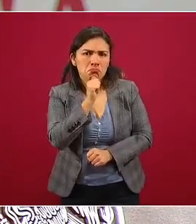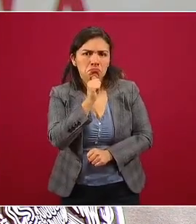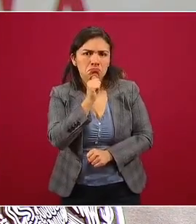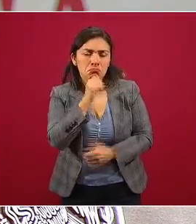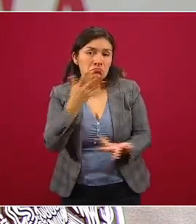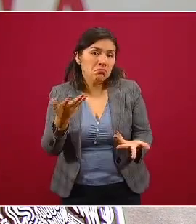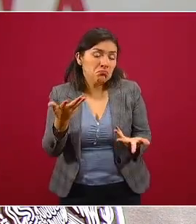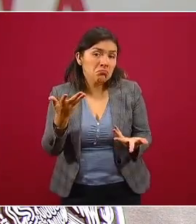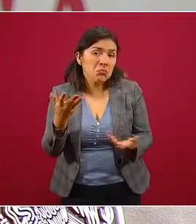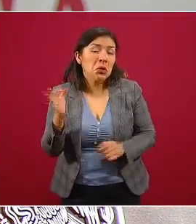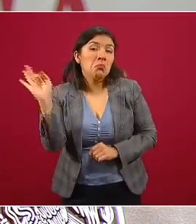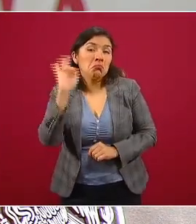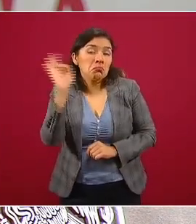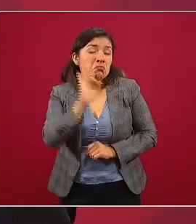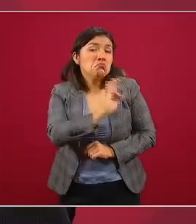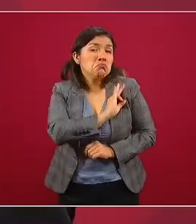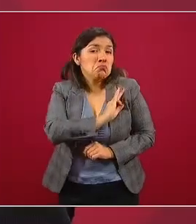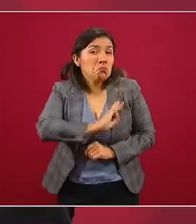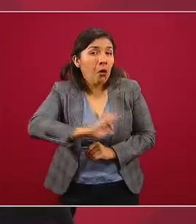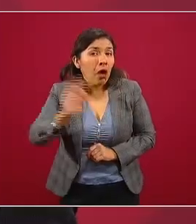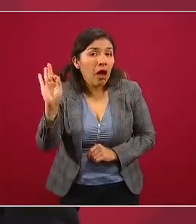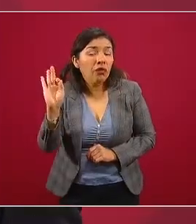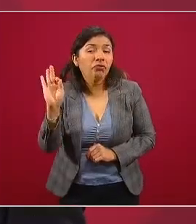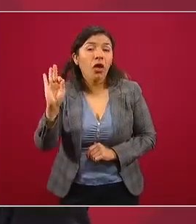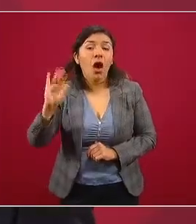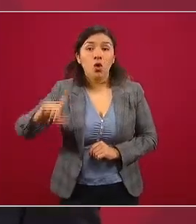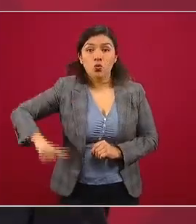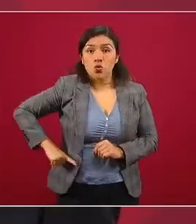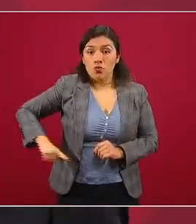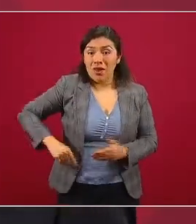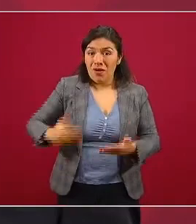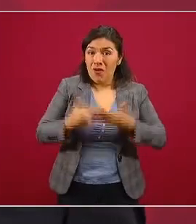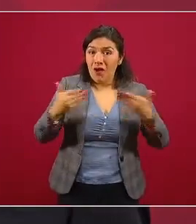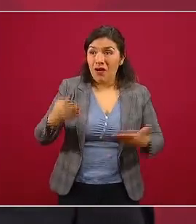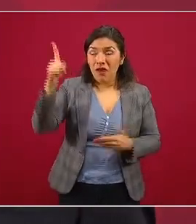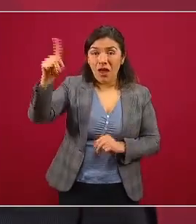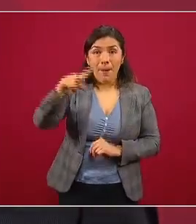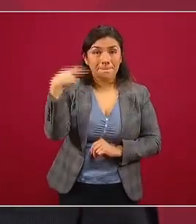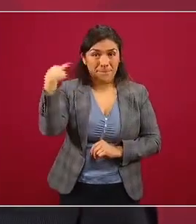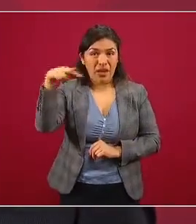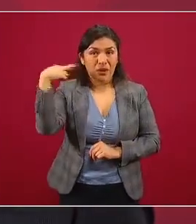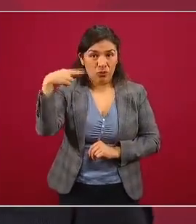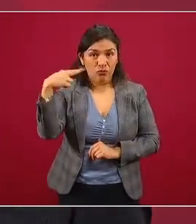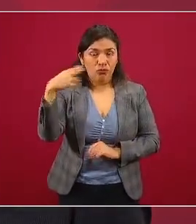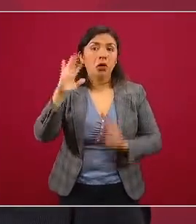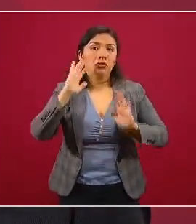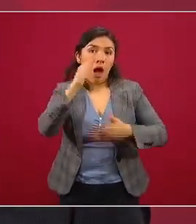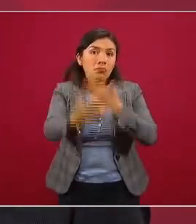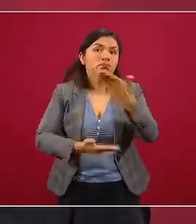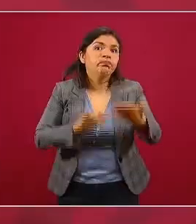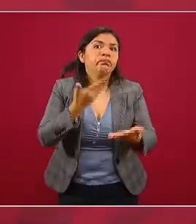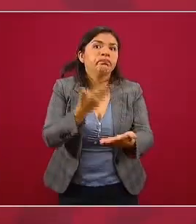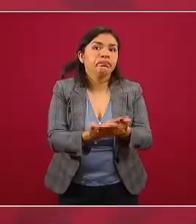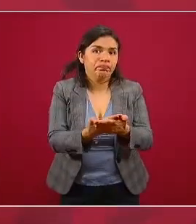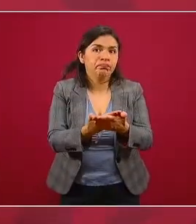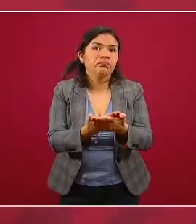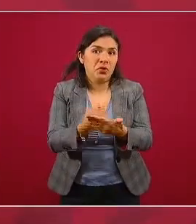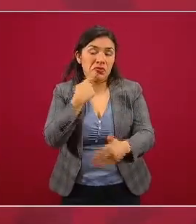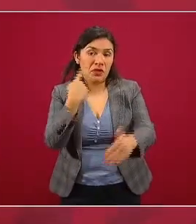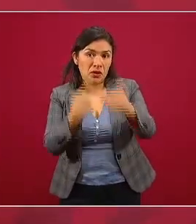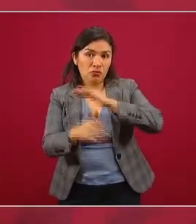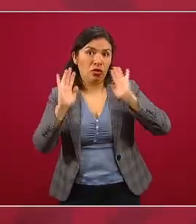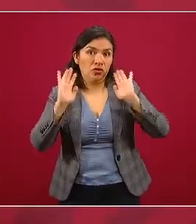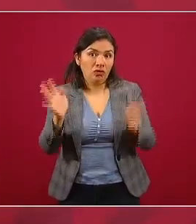Es posible que el gobierno actual de Veracruz haya presentado